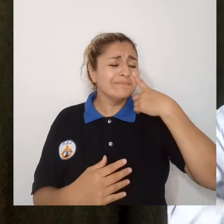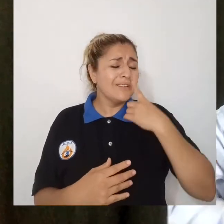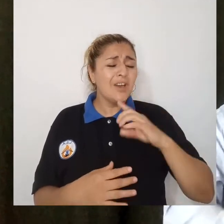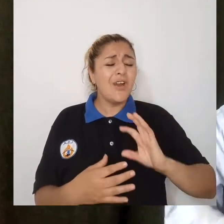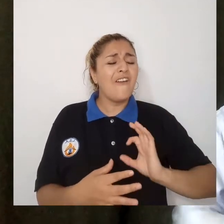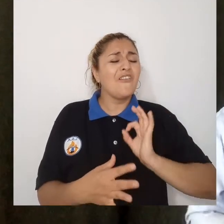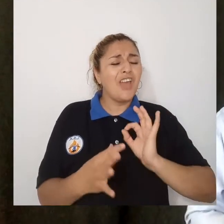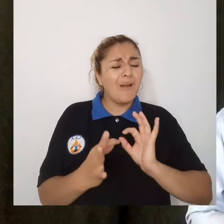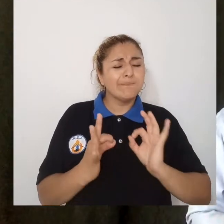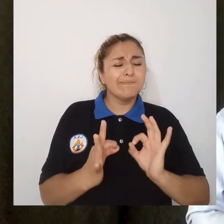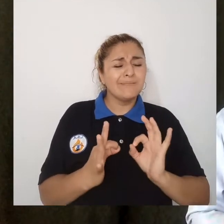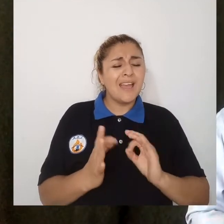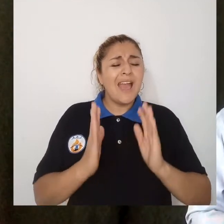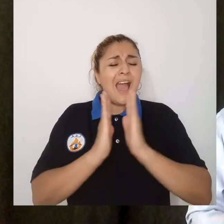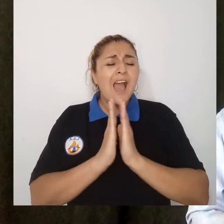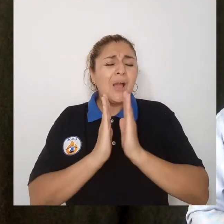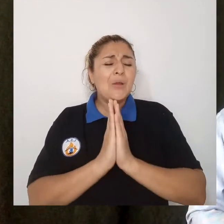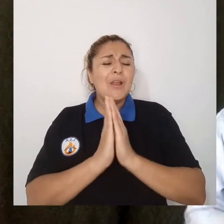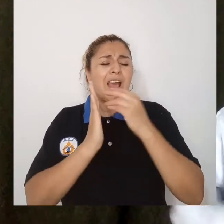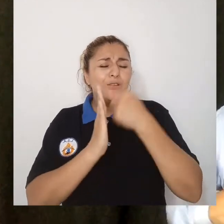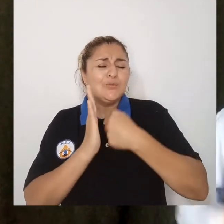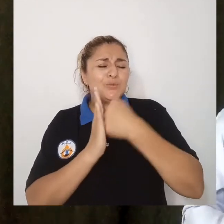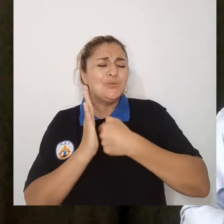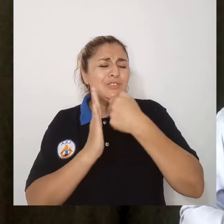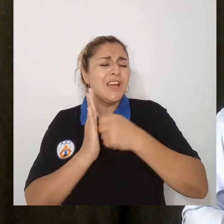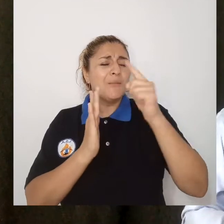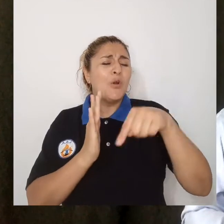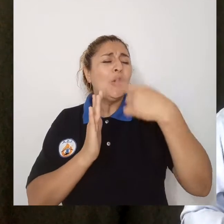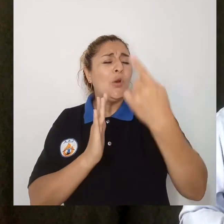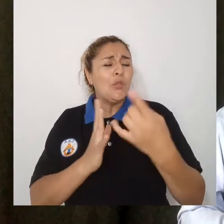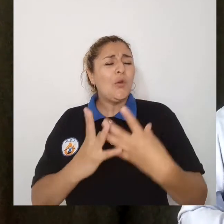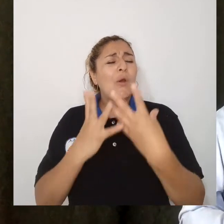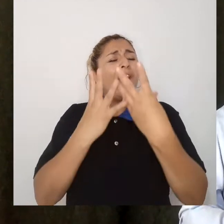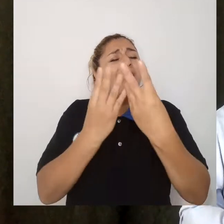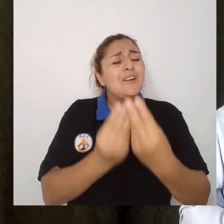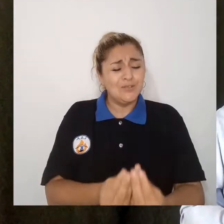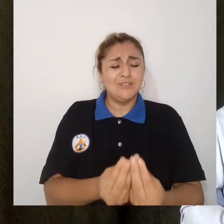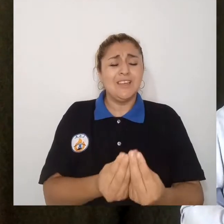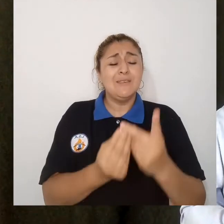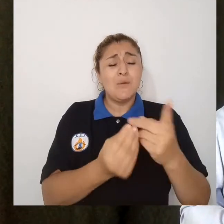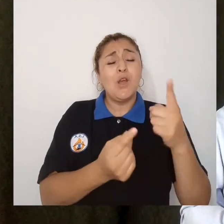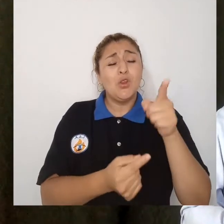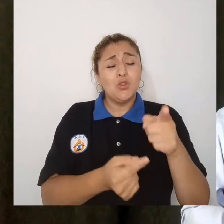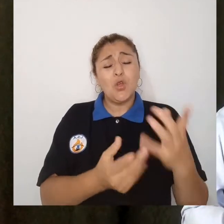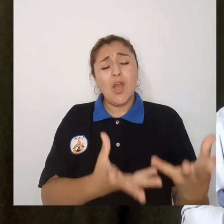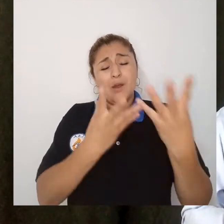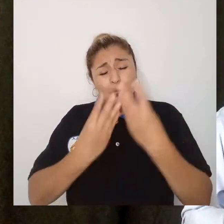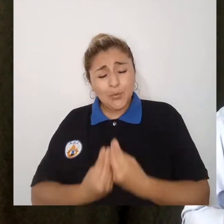a interceder unos por otros y fortalecernos unos con otros